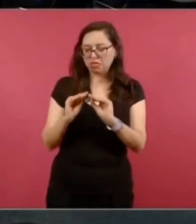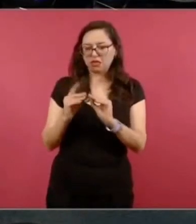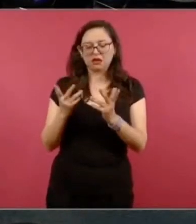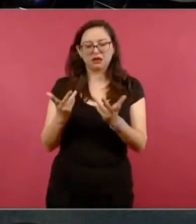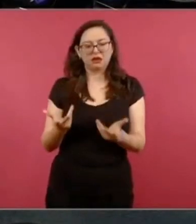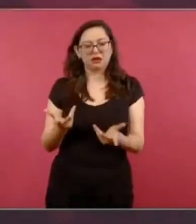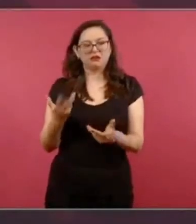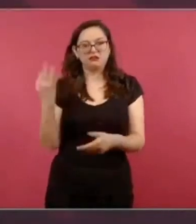a modo